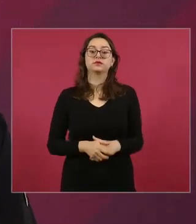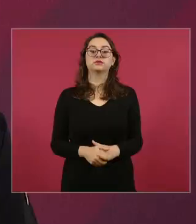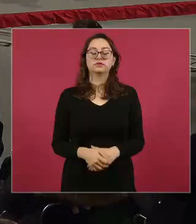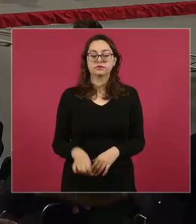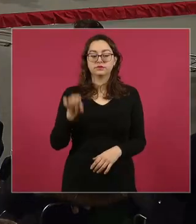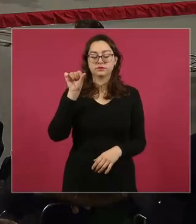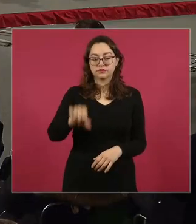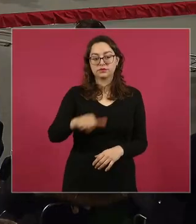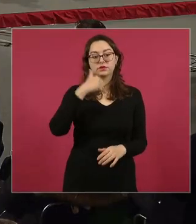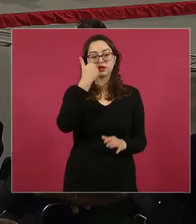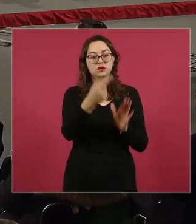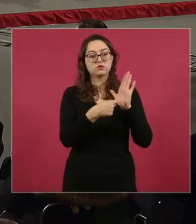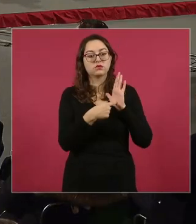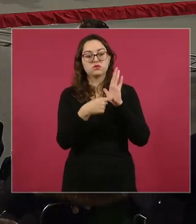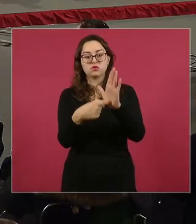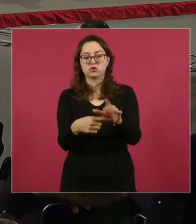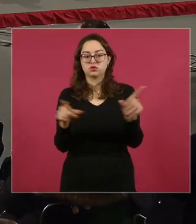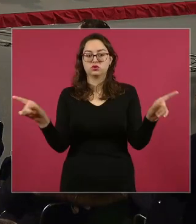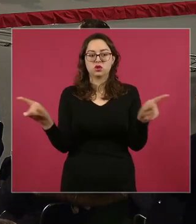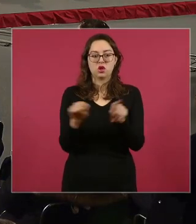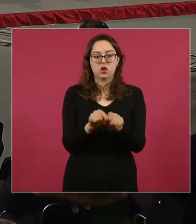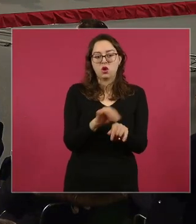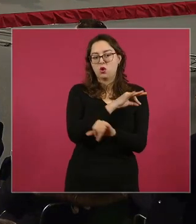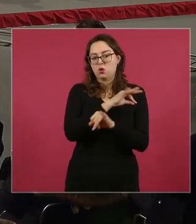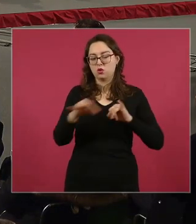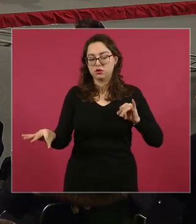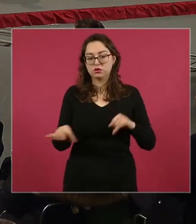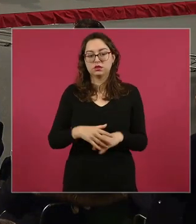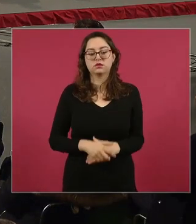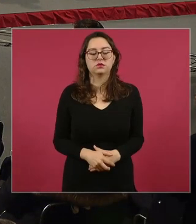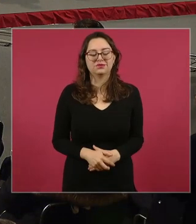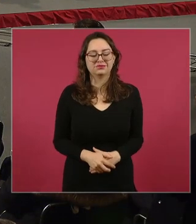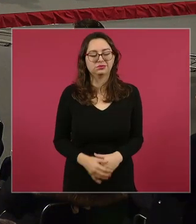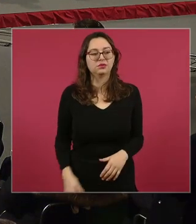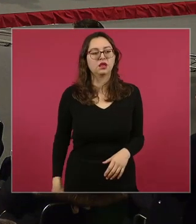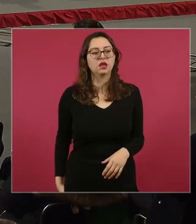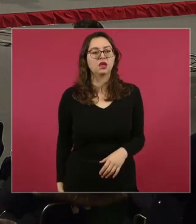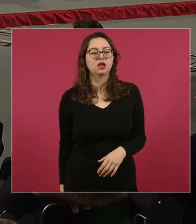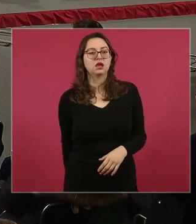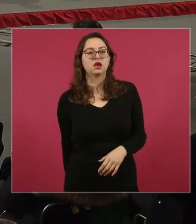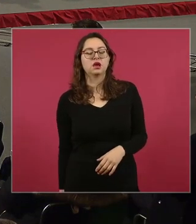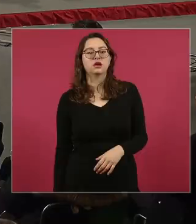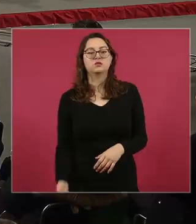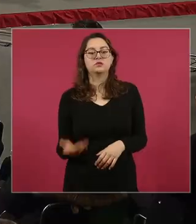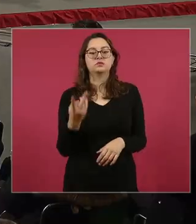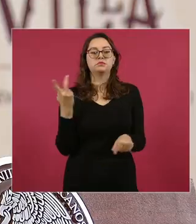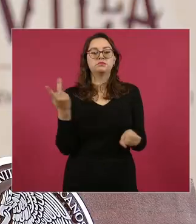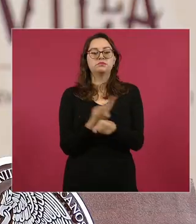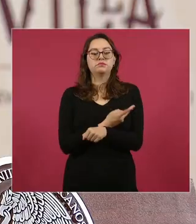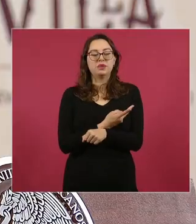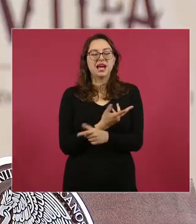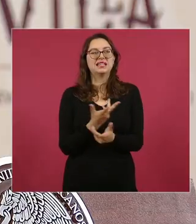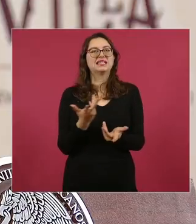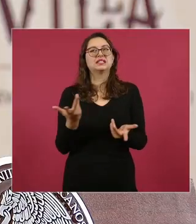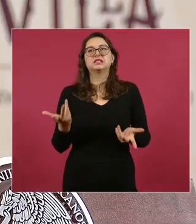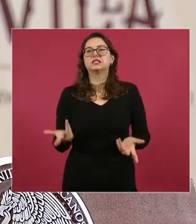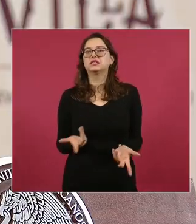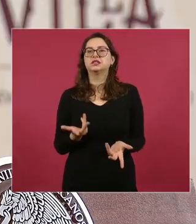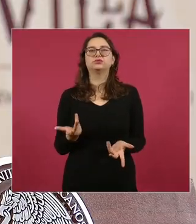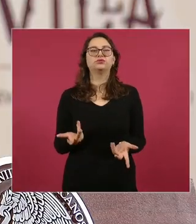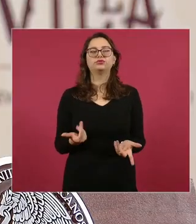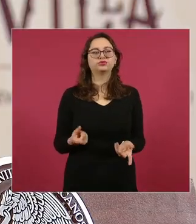de quizás el por qué la oposición y algunos